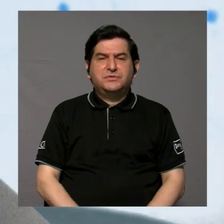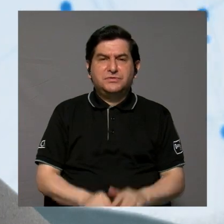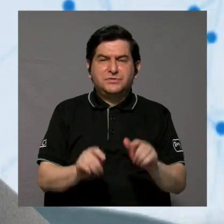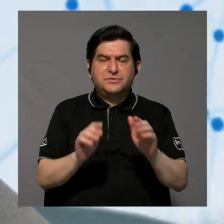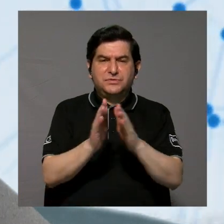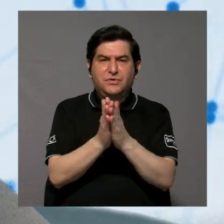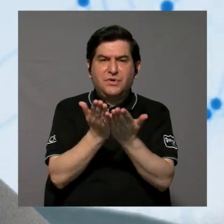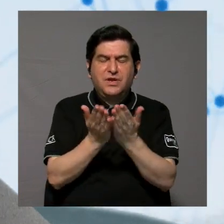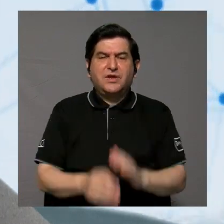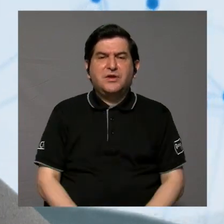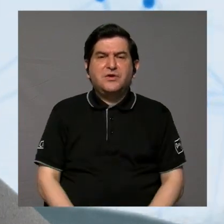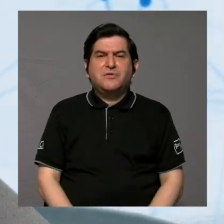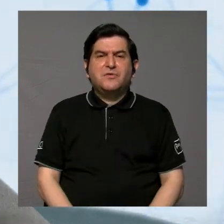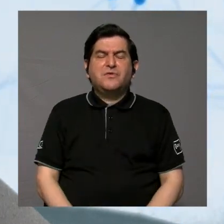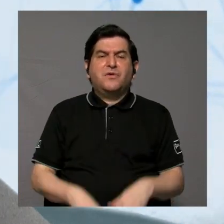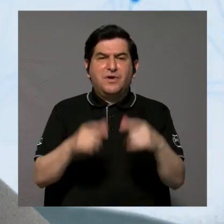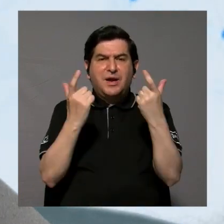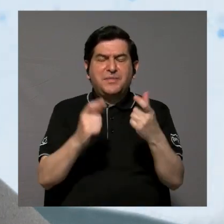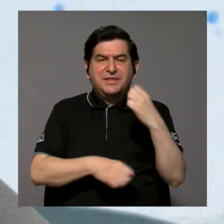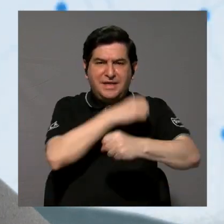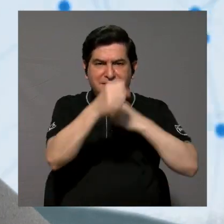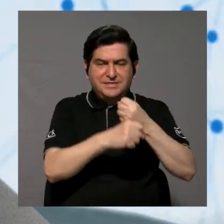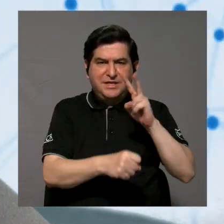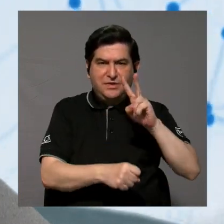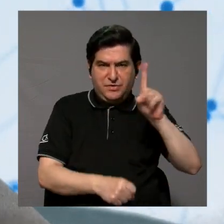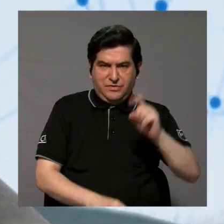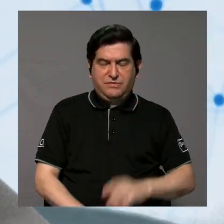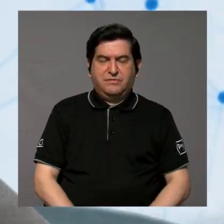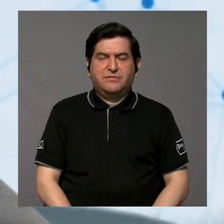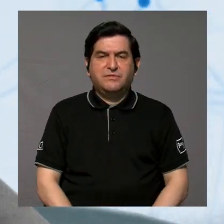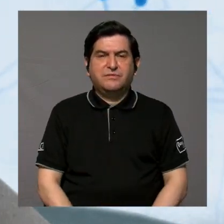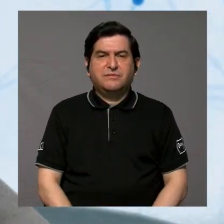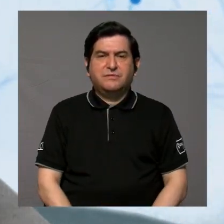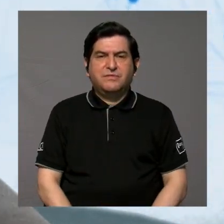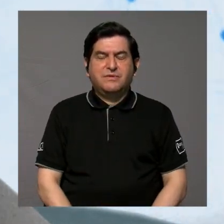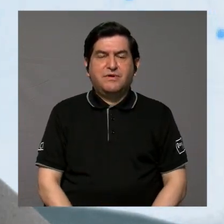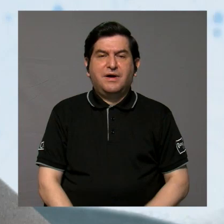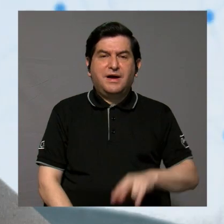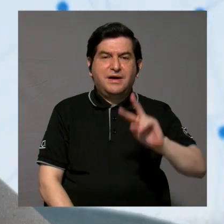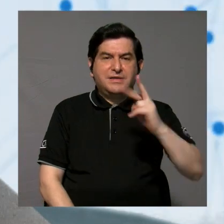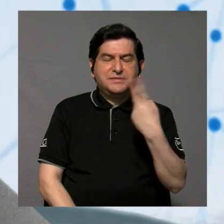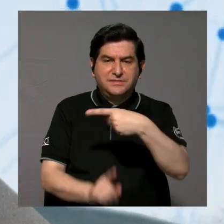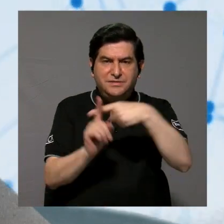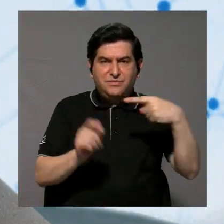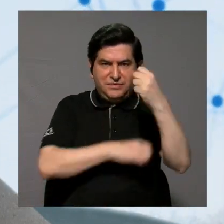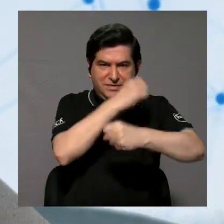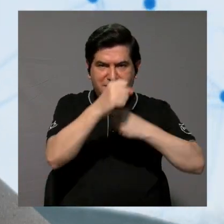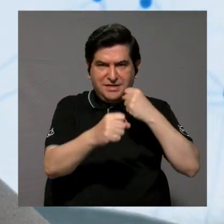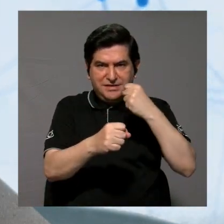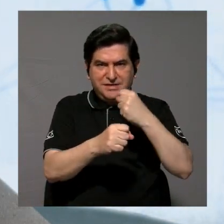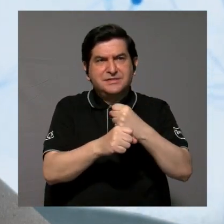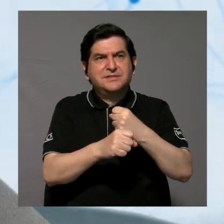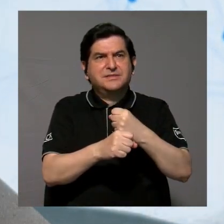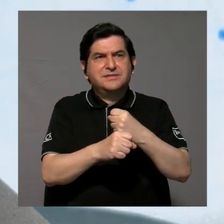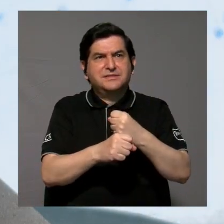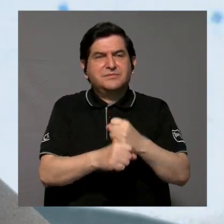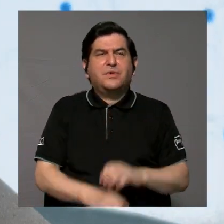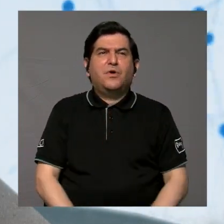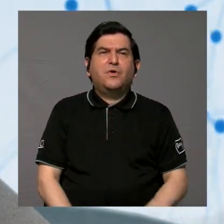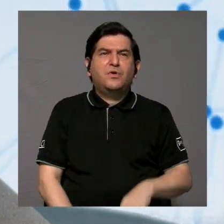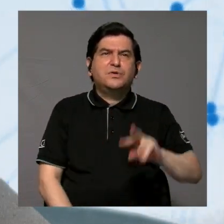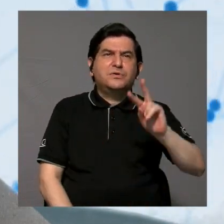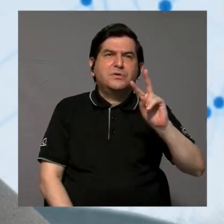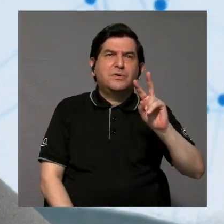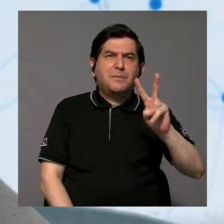en el siglo XXI, dan cuenta de que a partir de la segunda mitad del siglo, bueno, a partir de la segunda década,